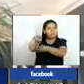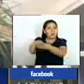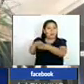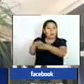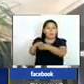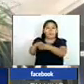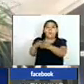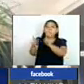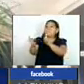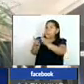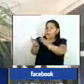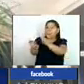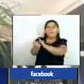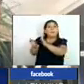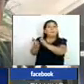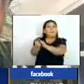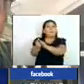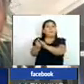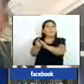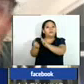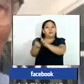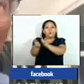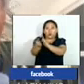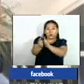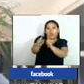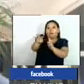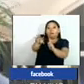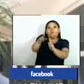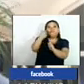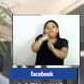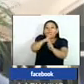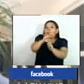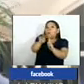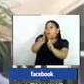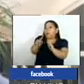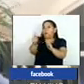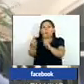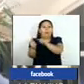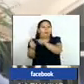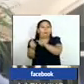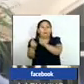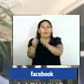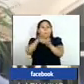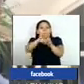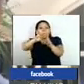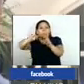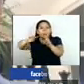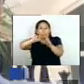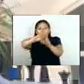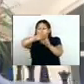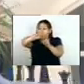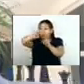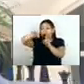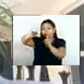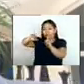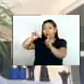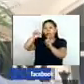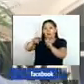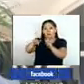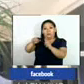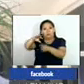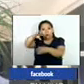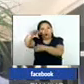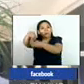contactos personas con COVID o sin COVID y esto hace que haya una diseminación mayor dentro de las